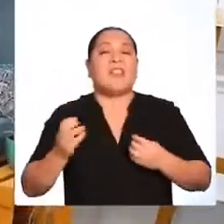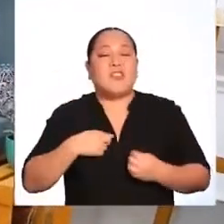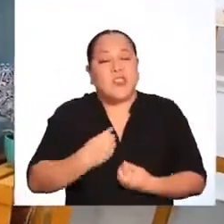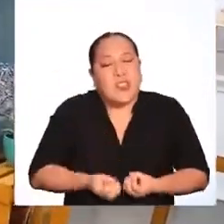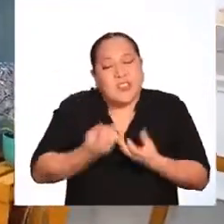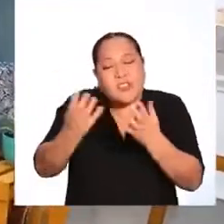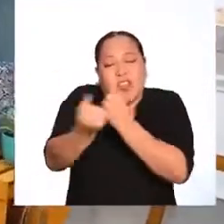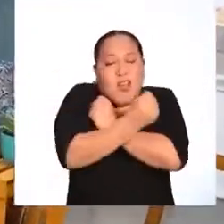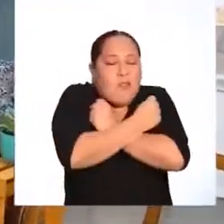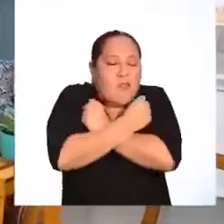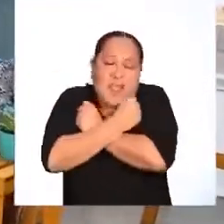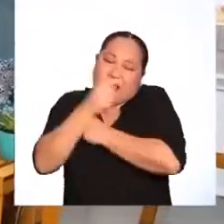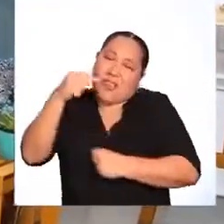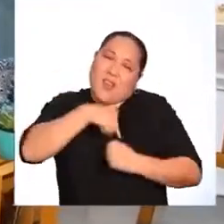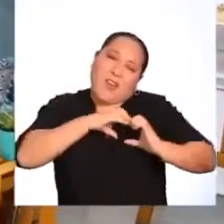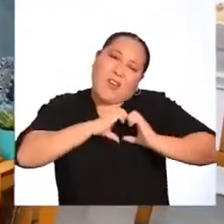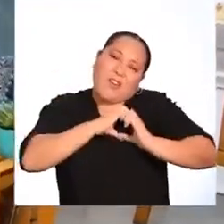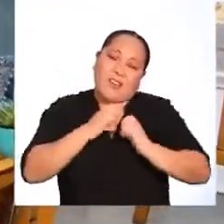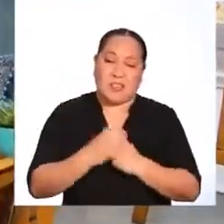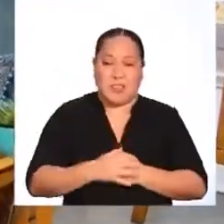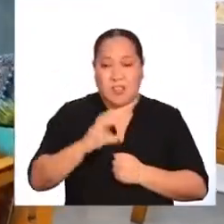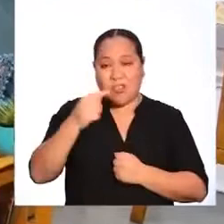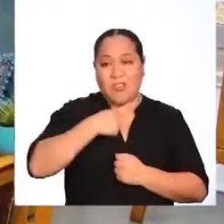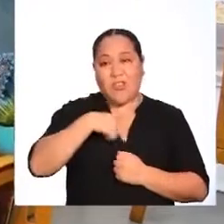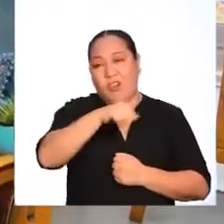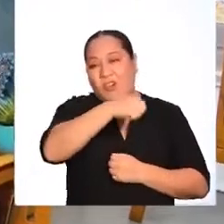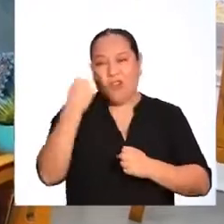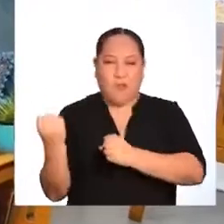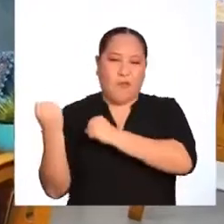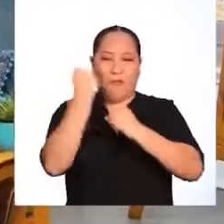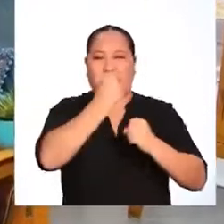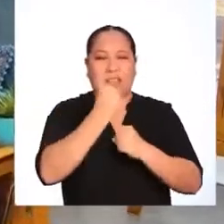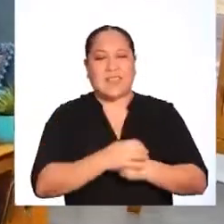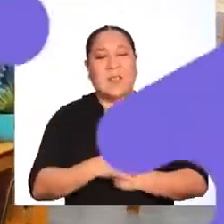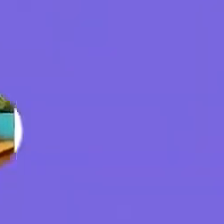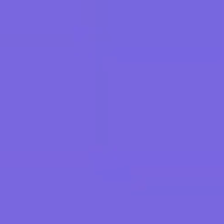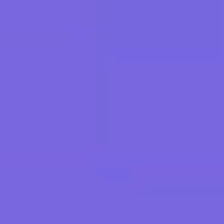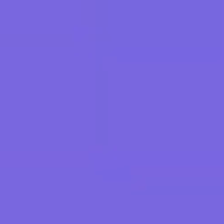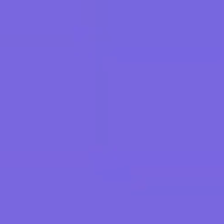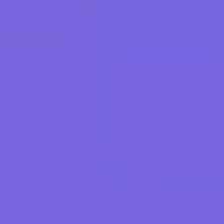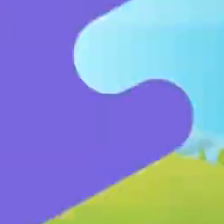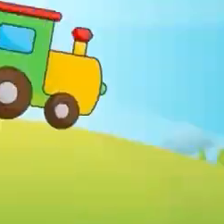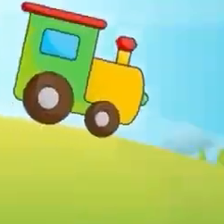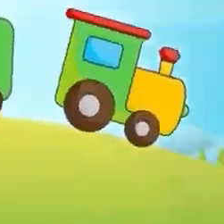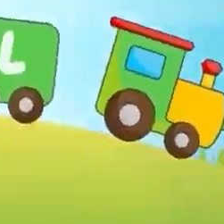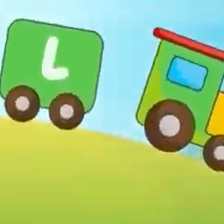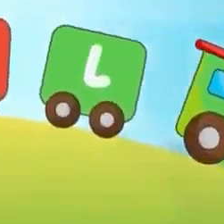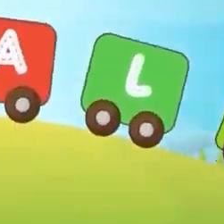y yo les mando otro con mucha energía para que las conserven el resto del día